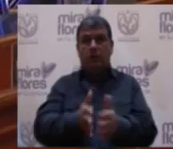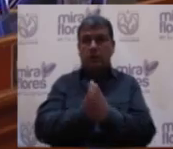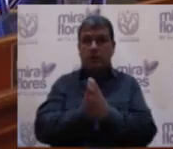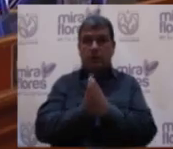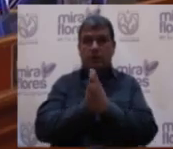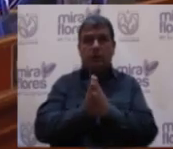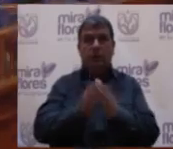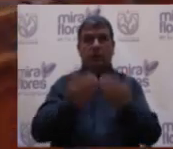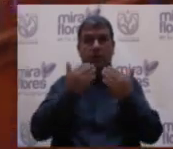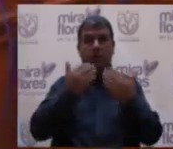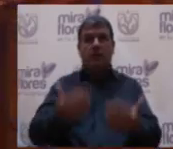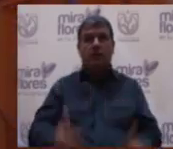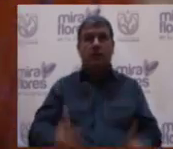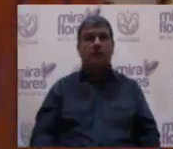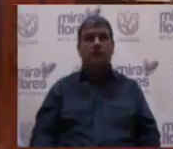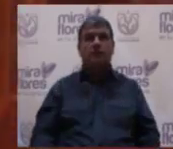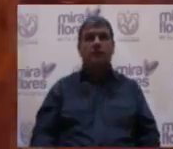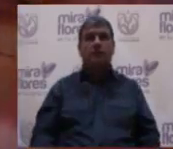petición de los bomberos. Gracias.